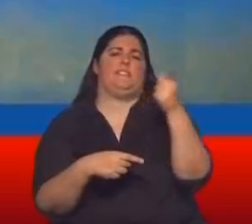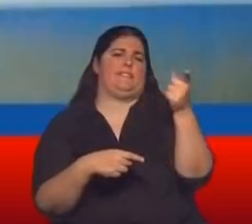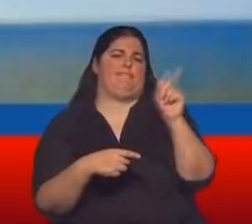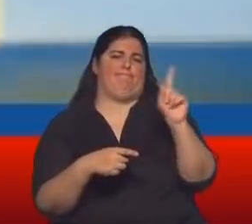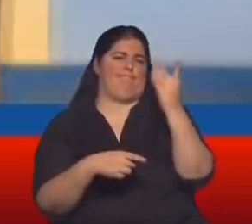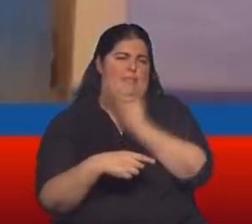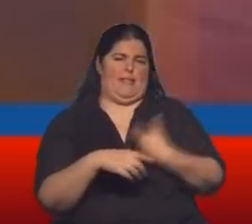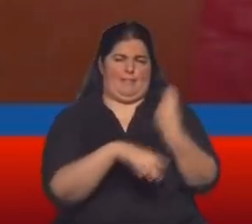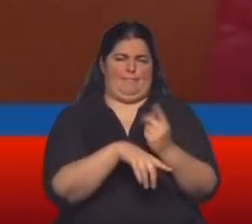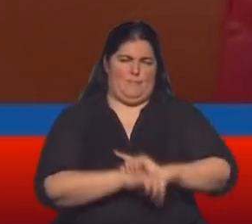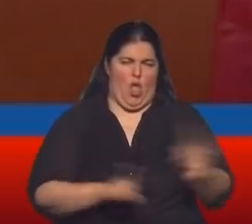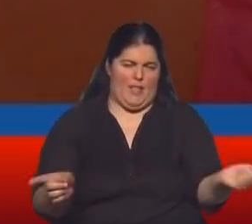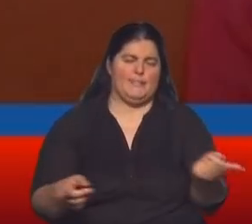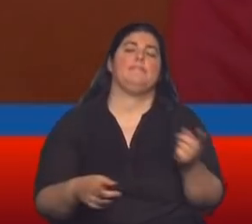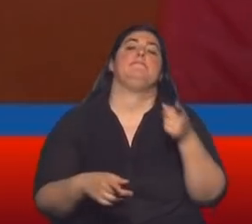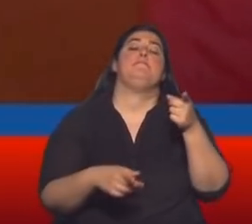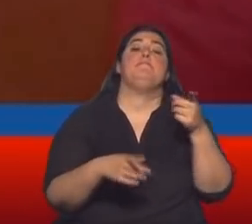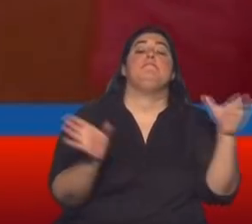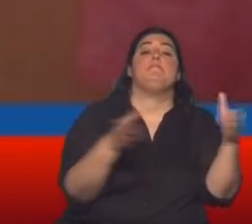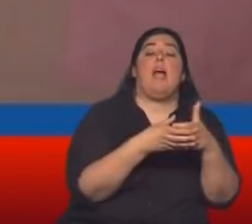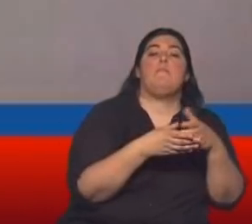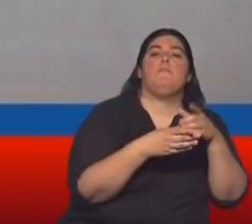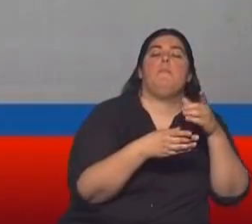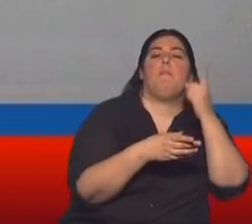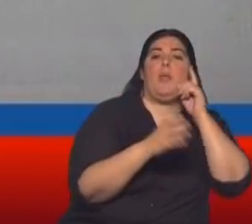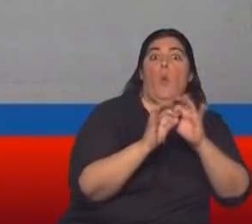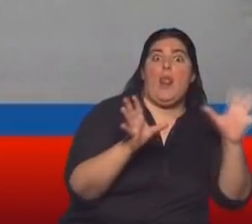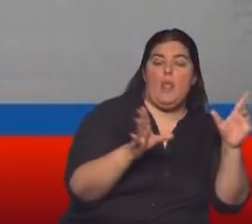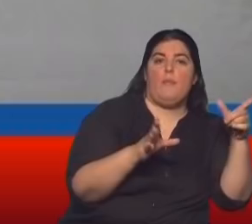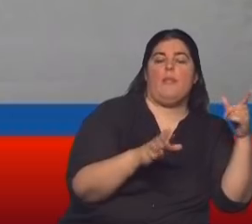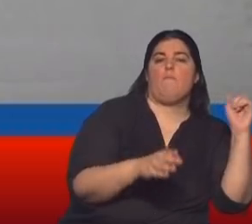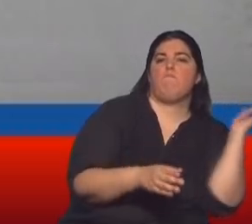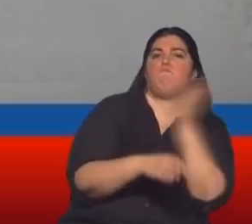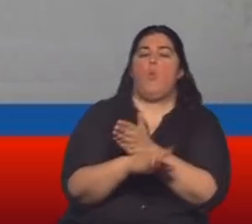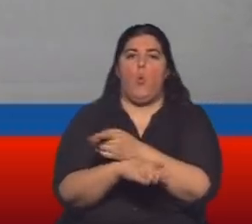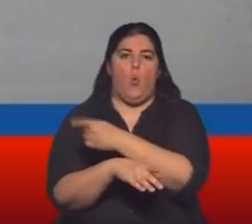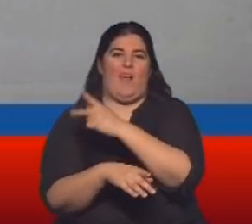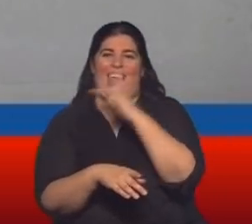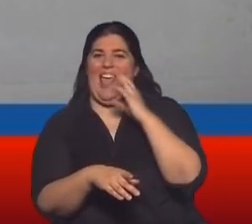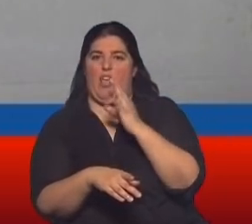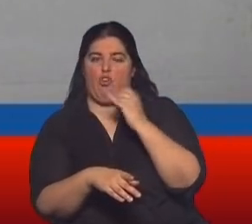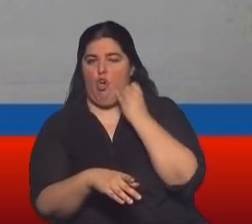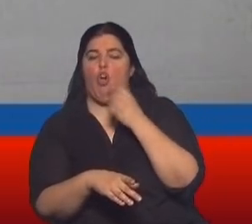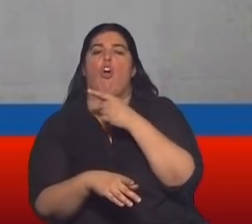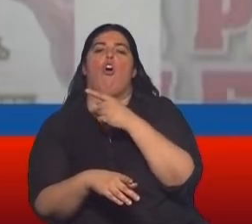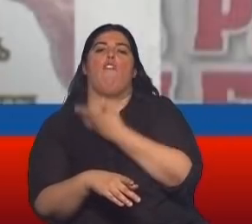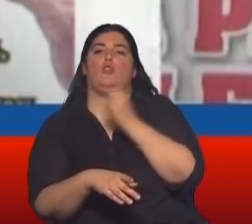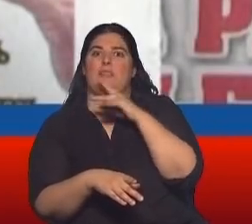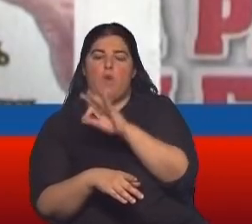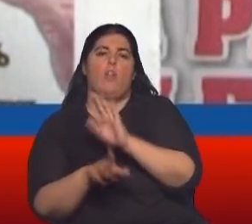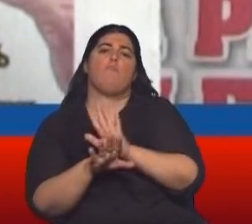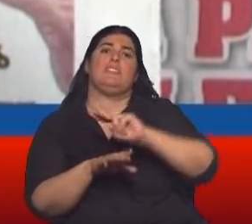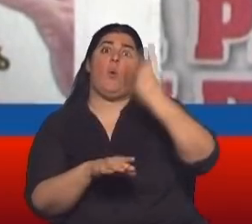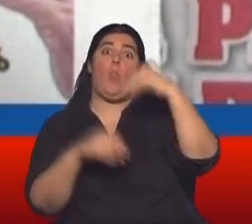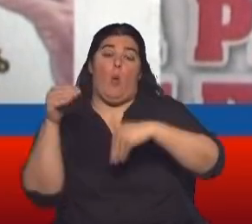el apoyo del partido de izquierda Perú Libre, Castillo se impuso a la derechista Keiko Fujimori por escasísimo margen de votos en un balotaje en el